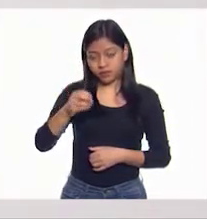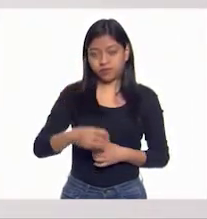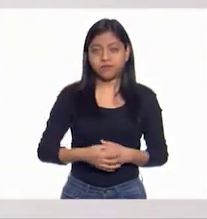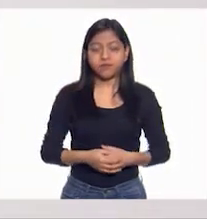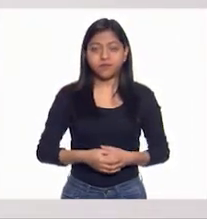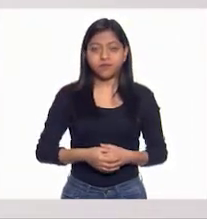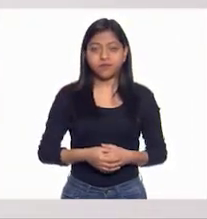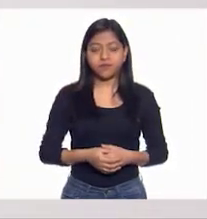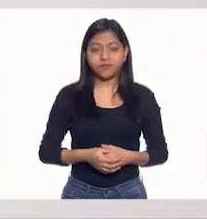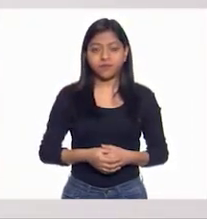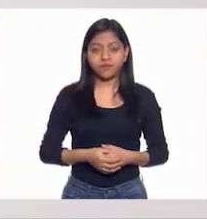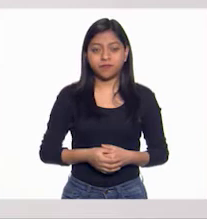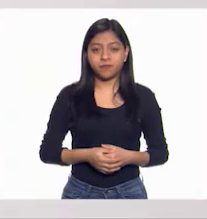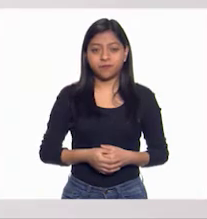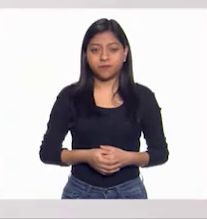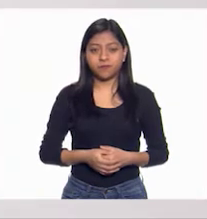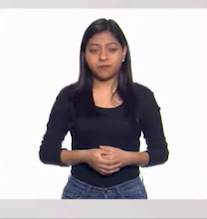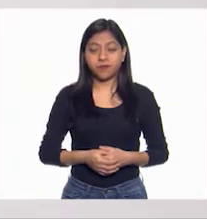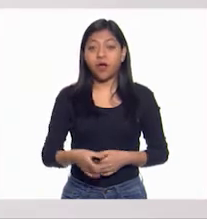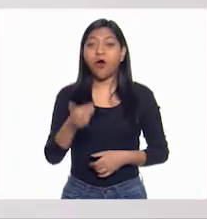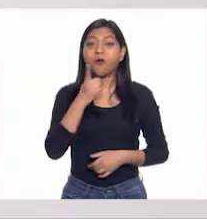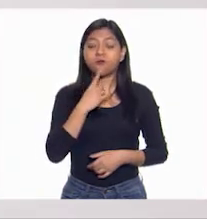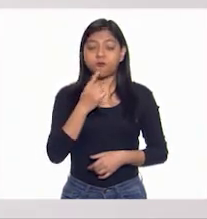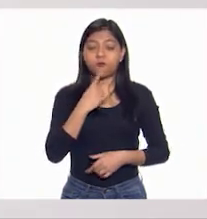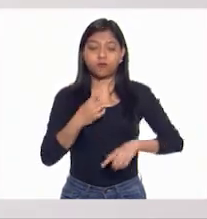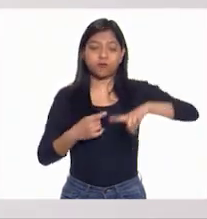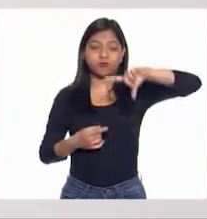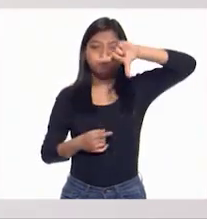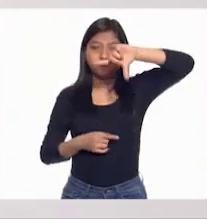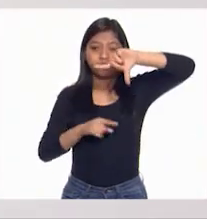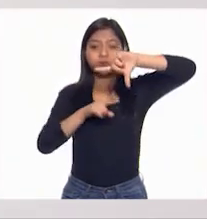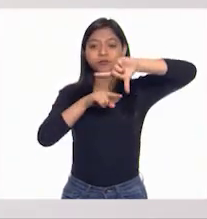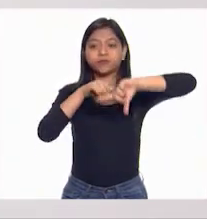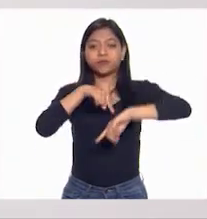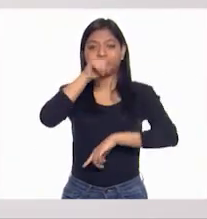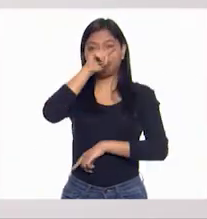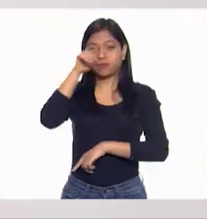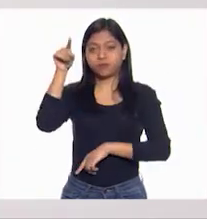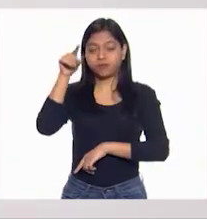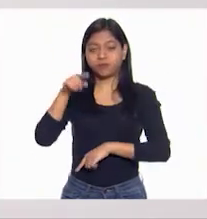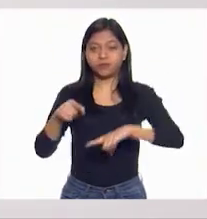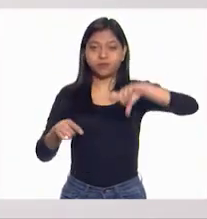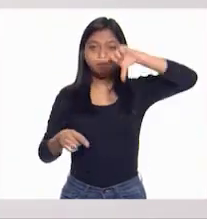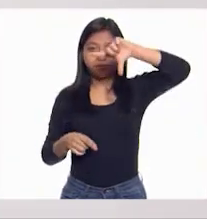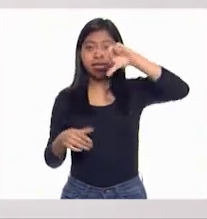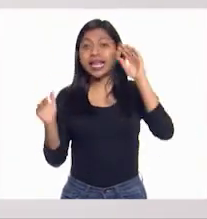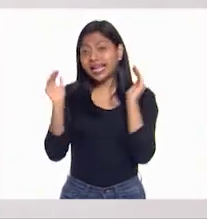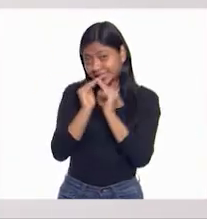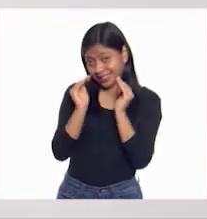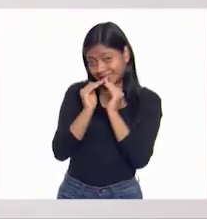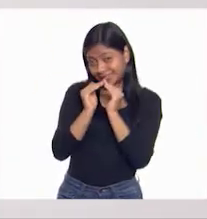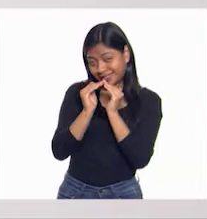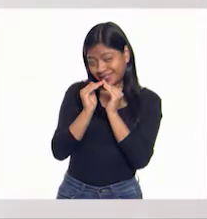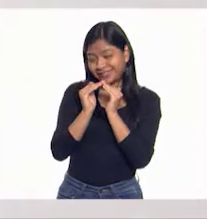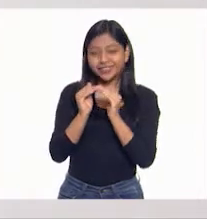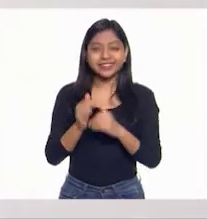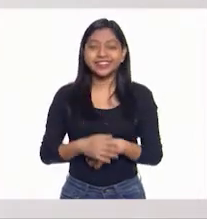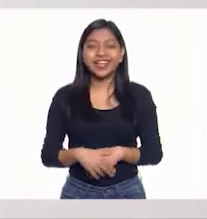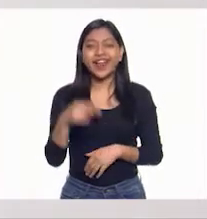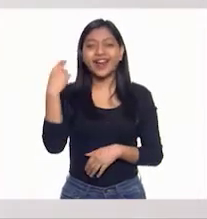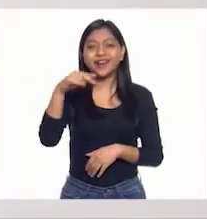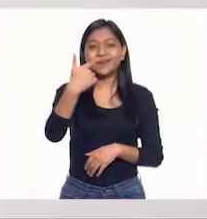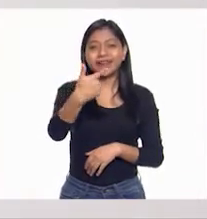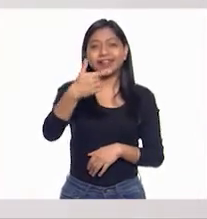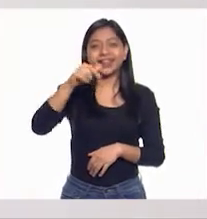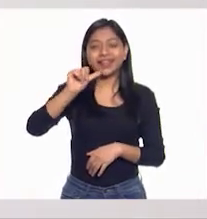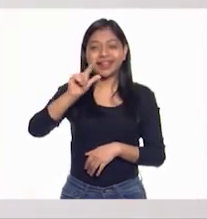Y voy a colocar de color rojo la casita. Galera. O galera. O galera. O